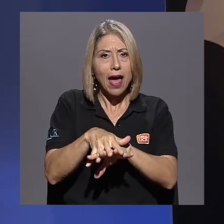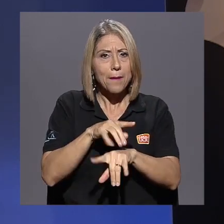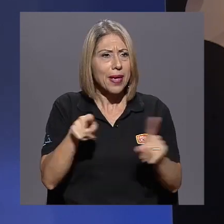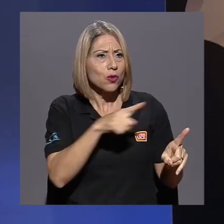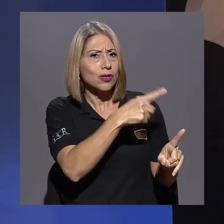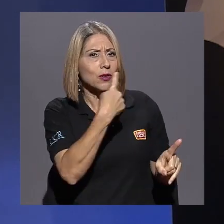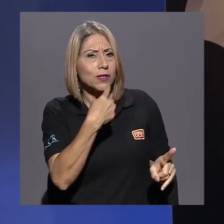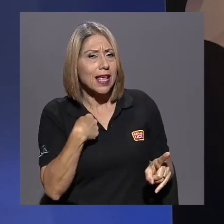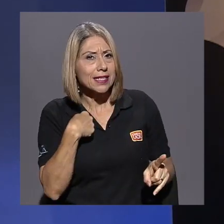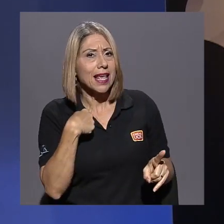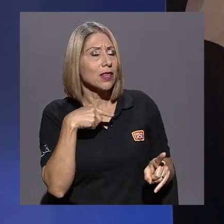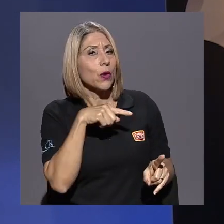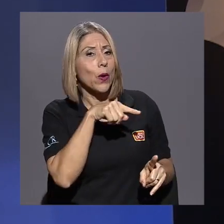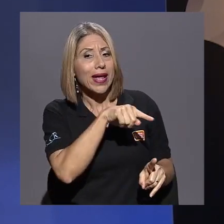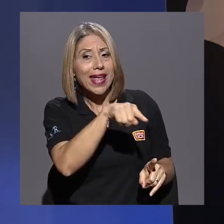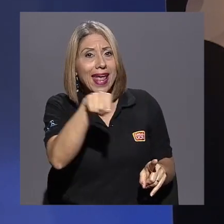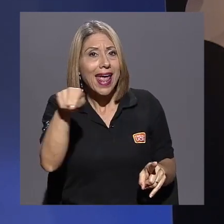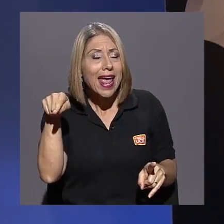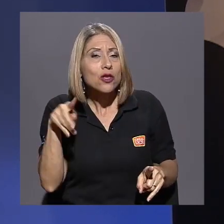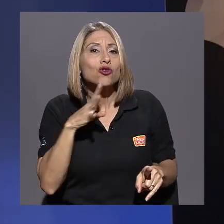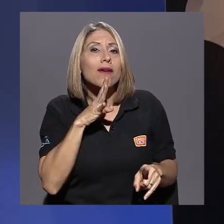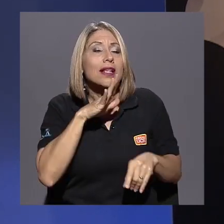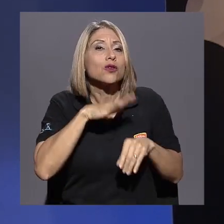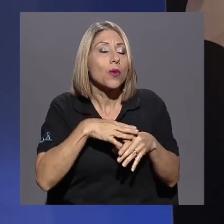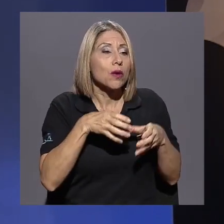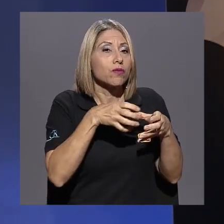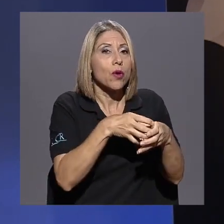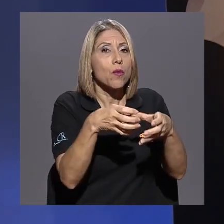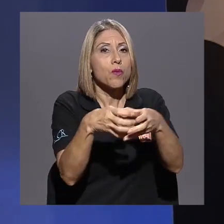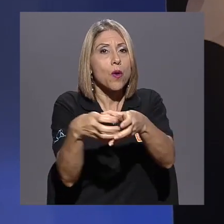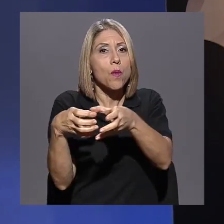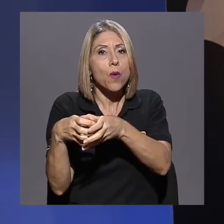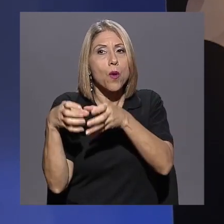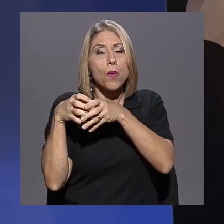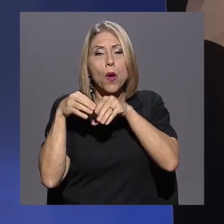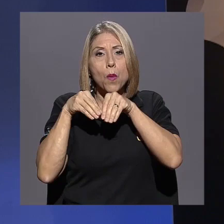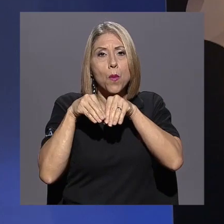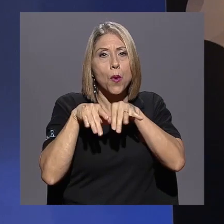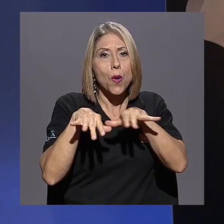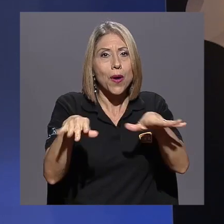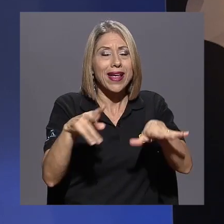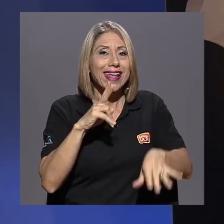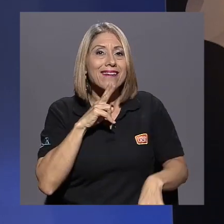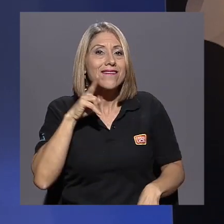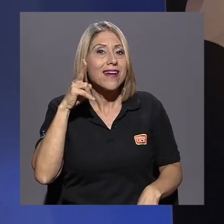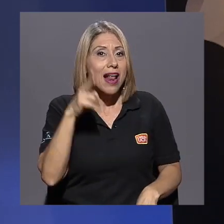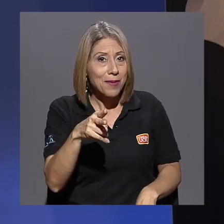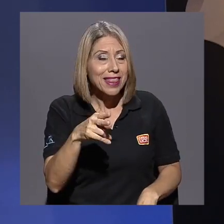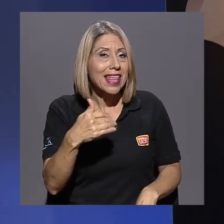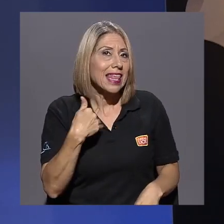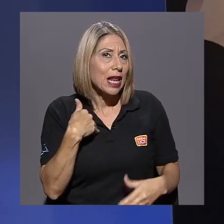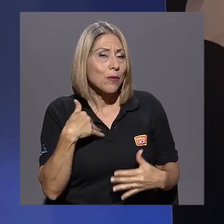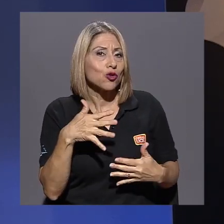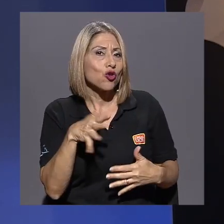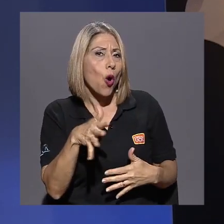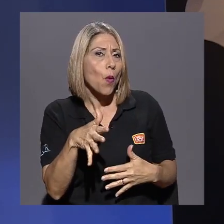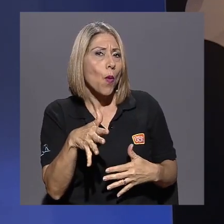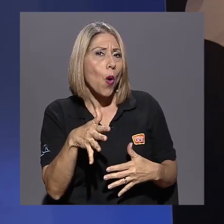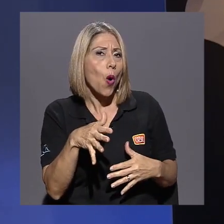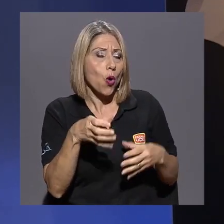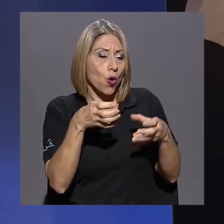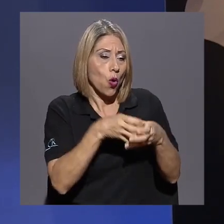habla mucho de los grupos de los que realmente lo que tenemos es una serie de como de